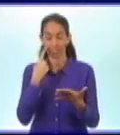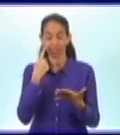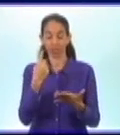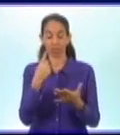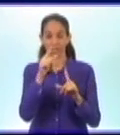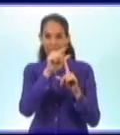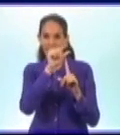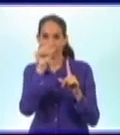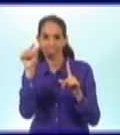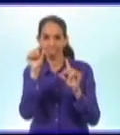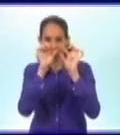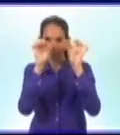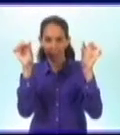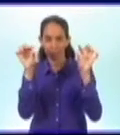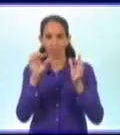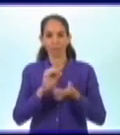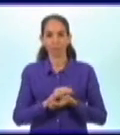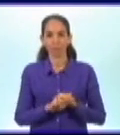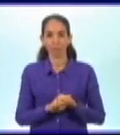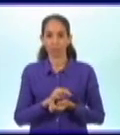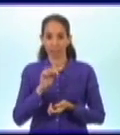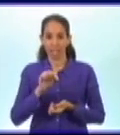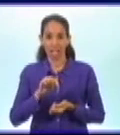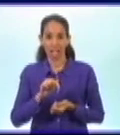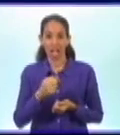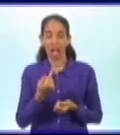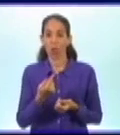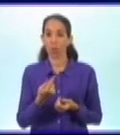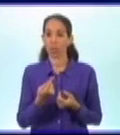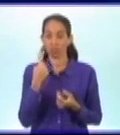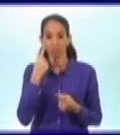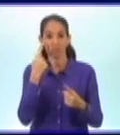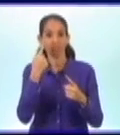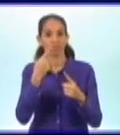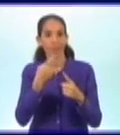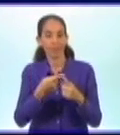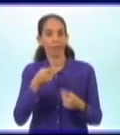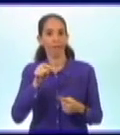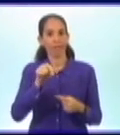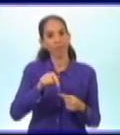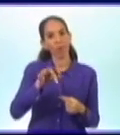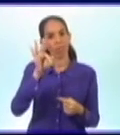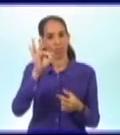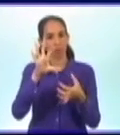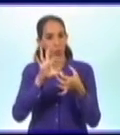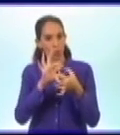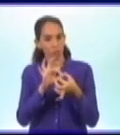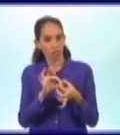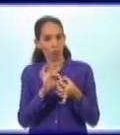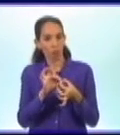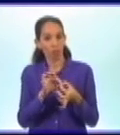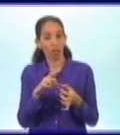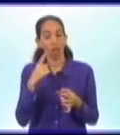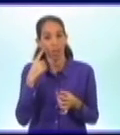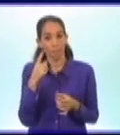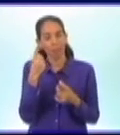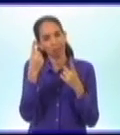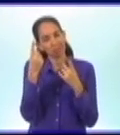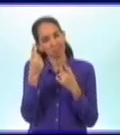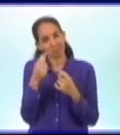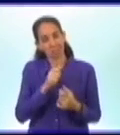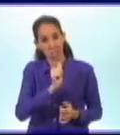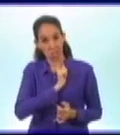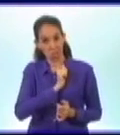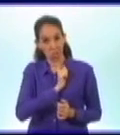estamos analizando hoy. Aunque este recurso expresivo no es objetivo del octavo grado, te ofrezco un breve tiempo por si consideras necesario